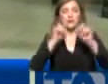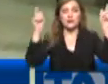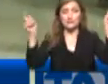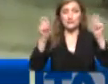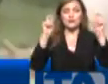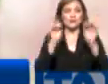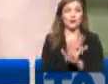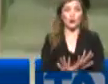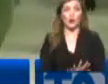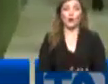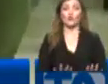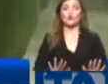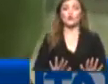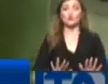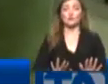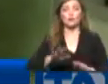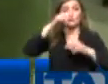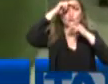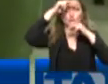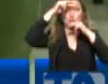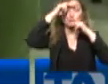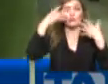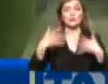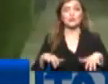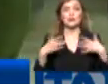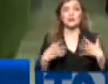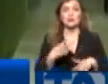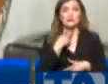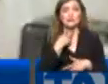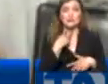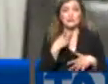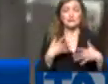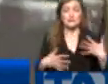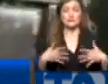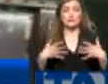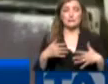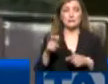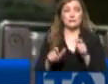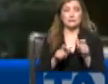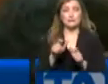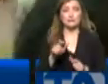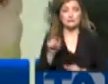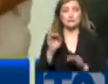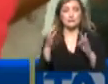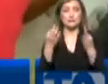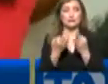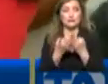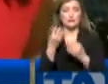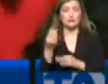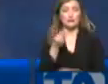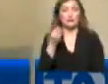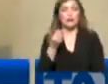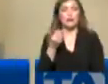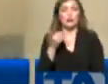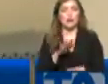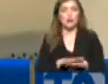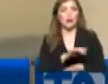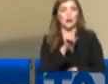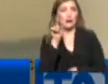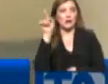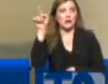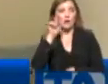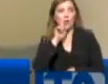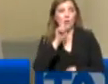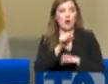ya terminaba, pero una noticia alarmó a los que aún continuaban festejando, pues los familiares de una joven acusaron a este sujeto